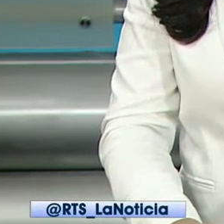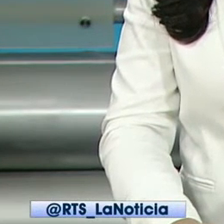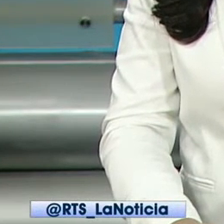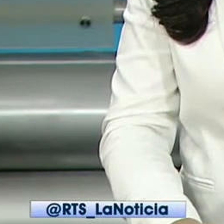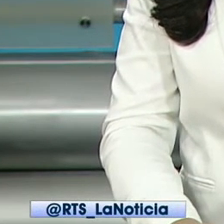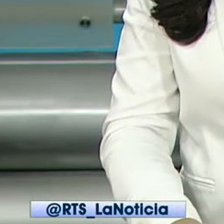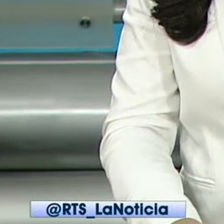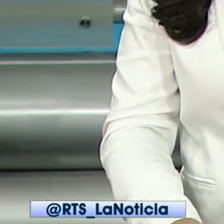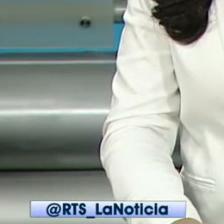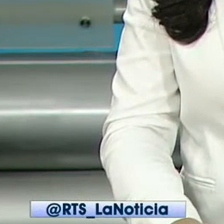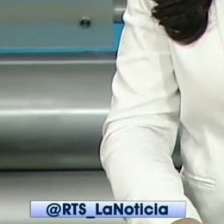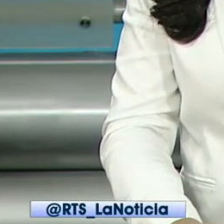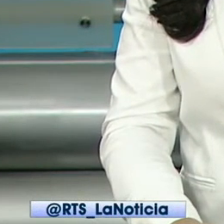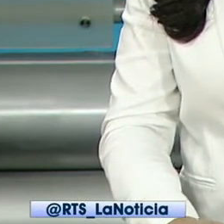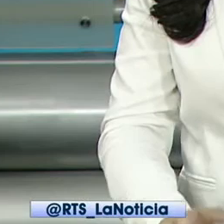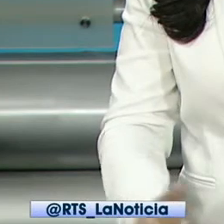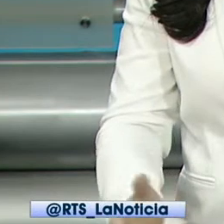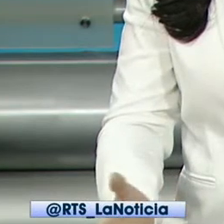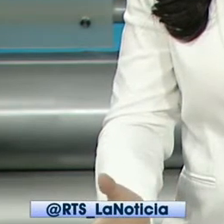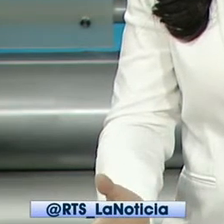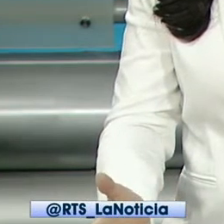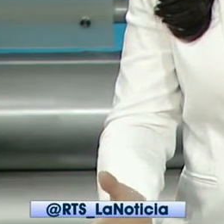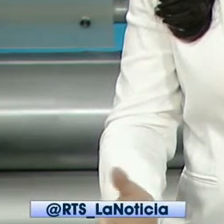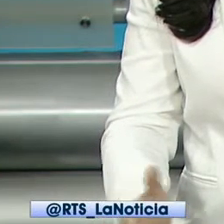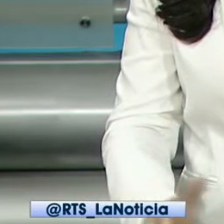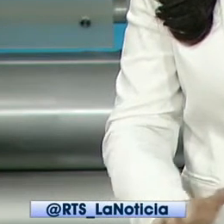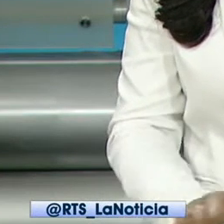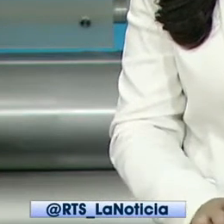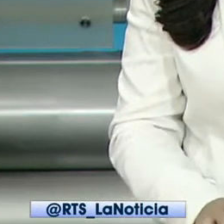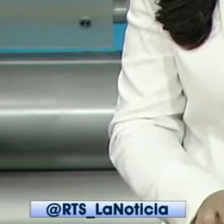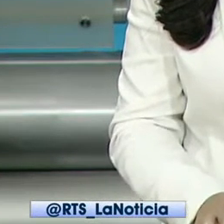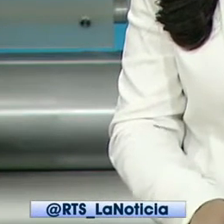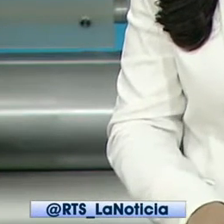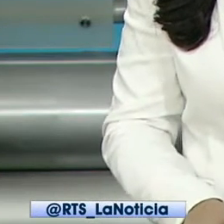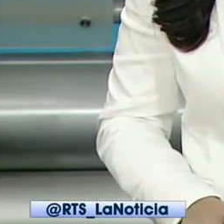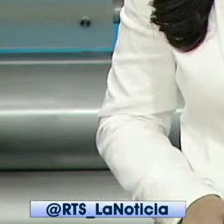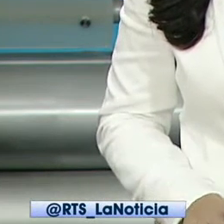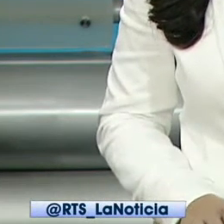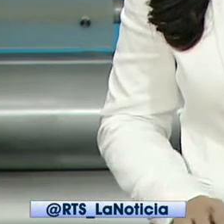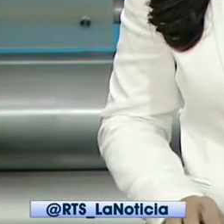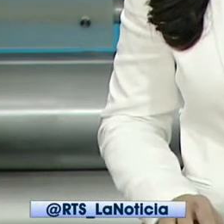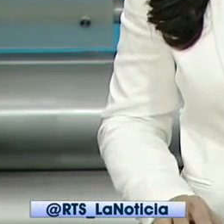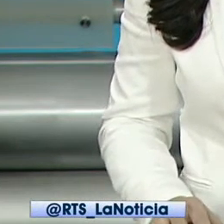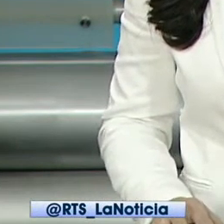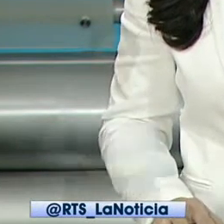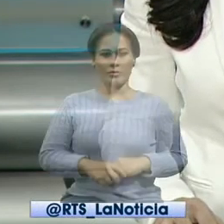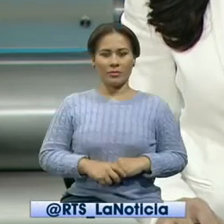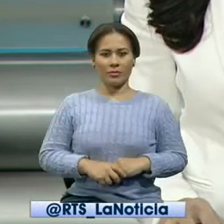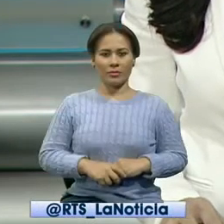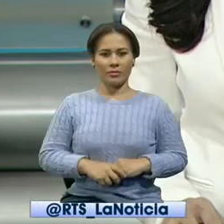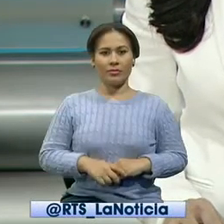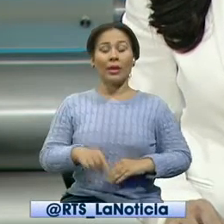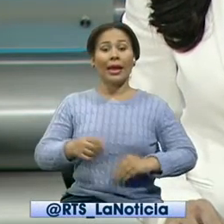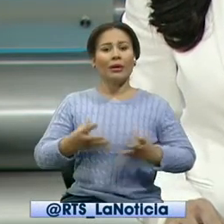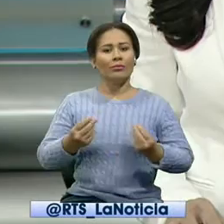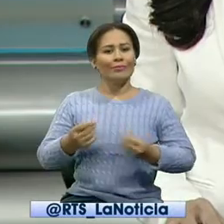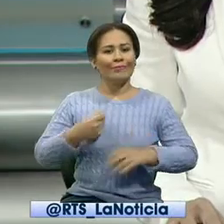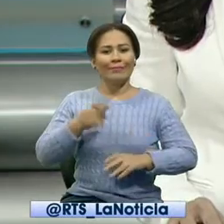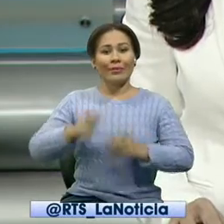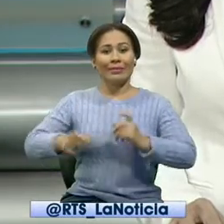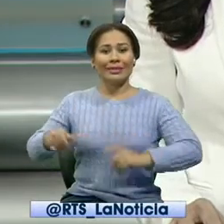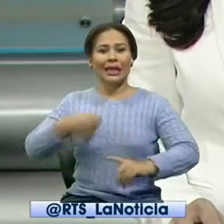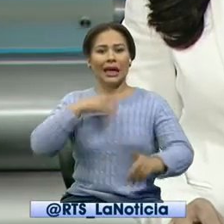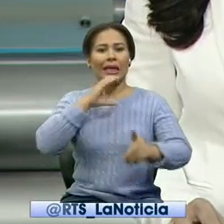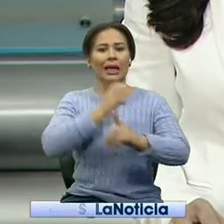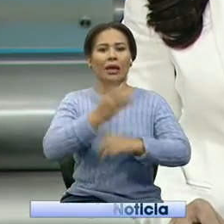llantas en plena vía perimetral. La medida fue en rechazo a los continuos accidentes que dejaron consecuencias fatales en su